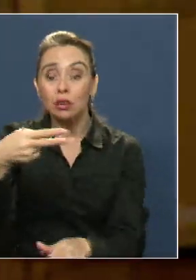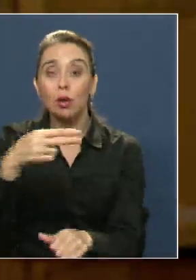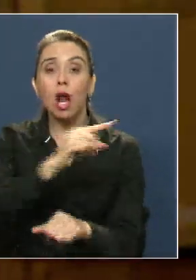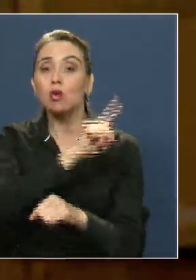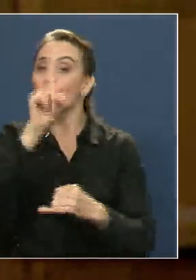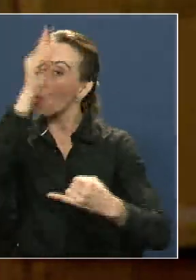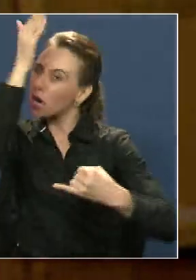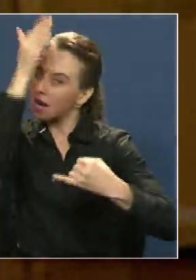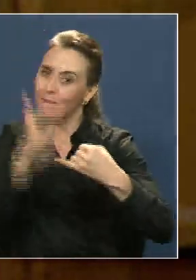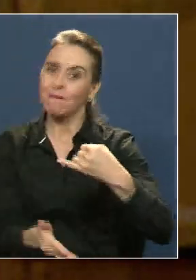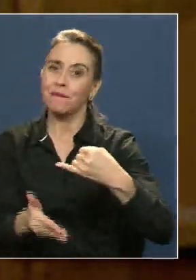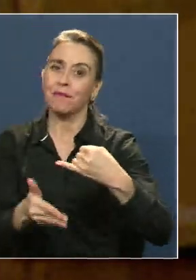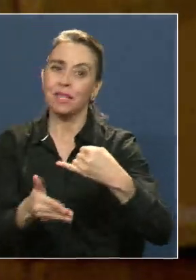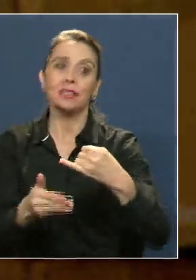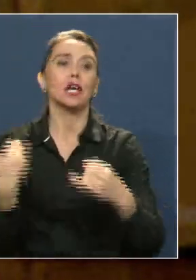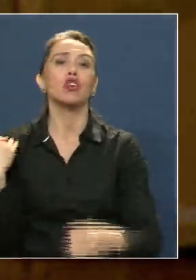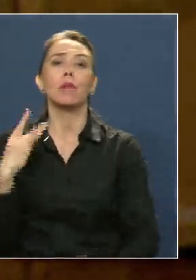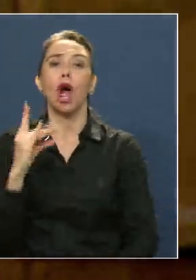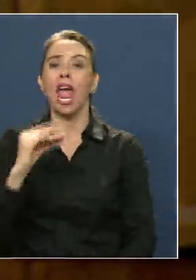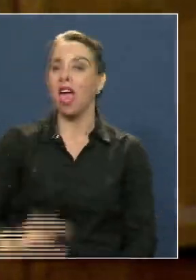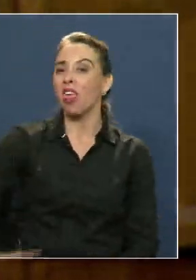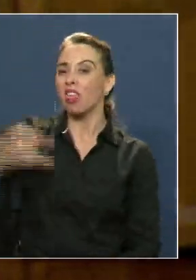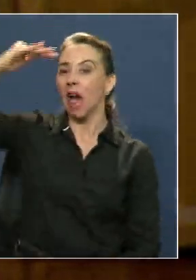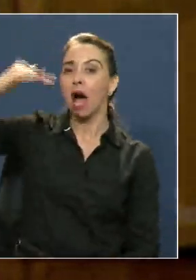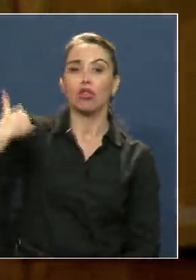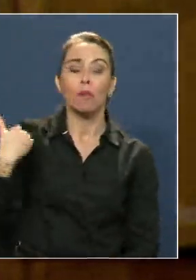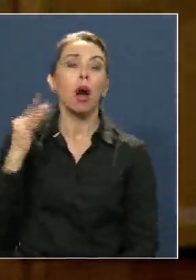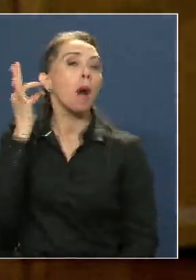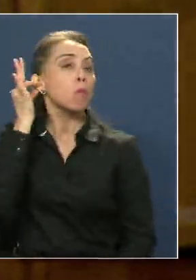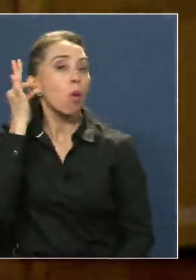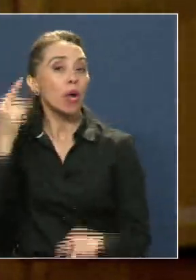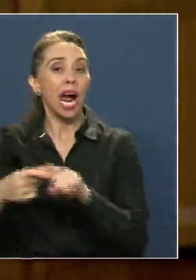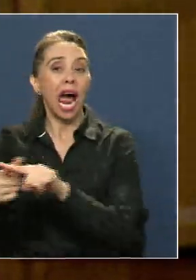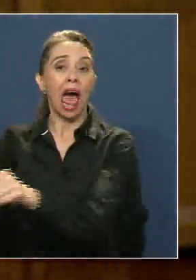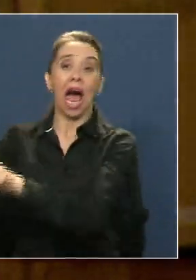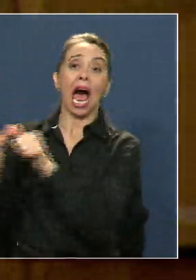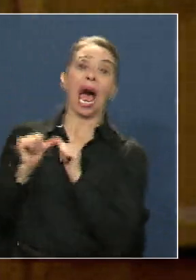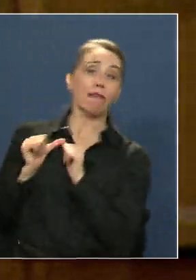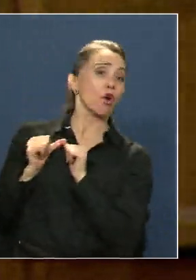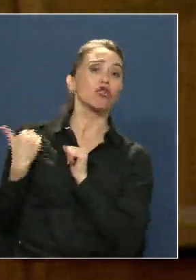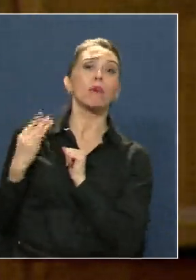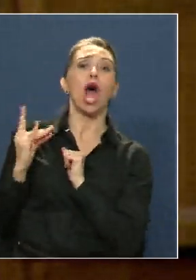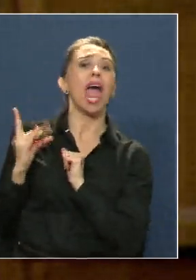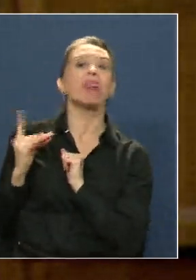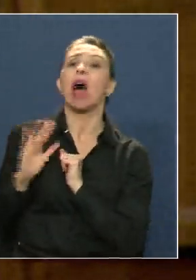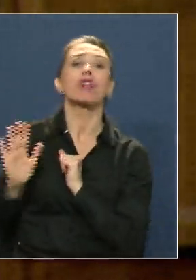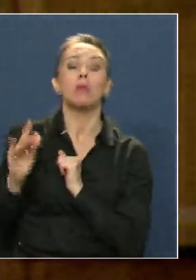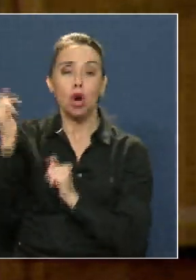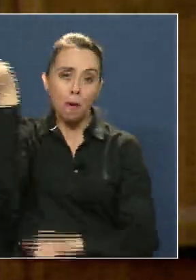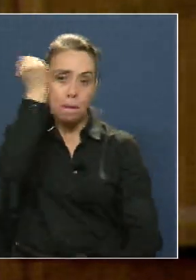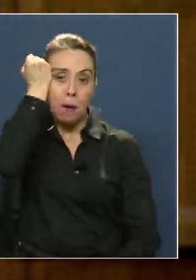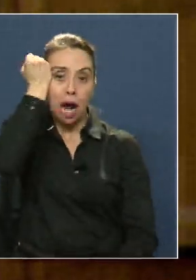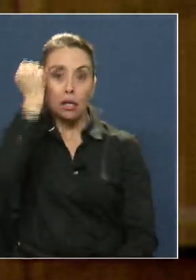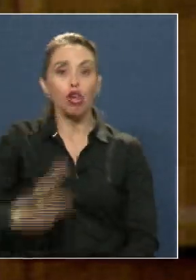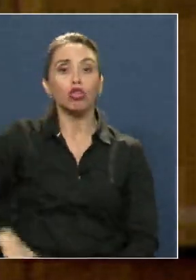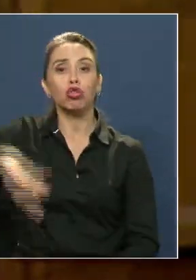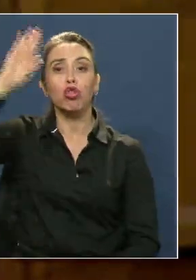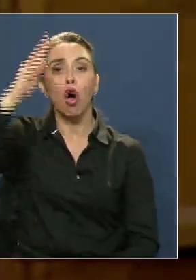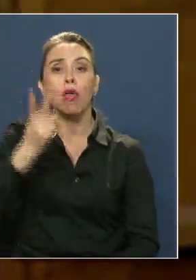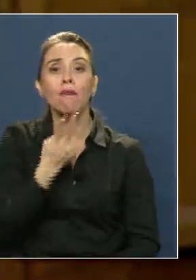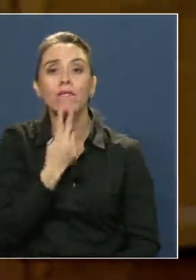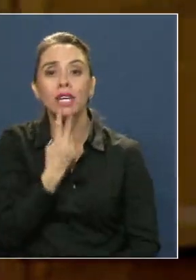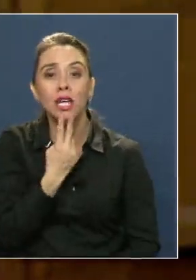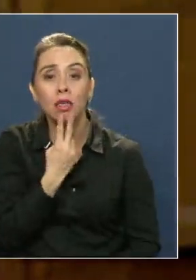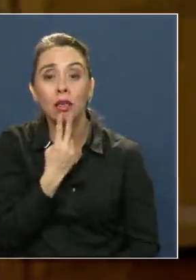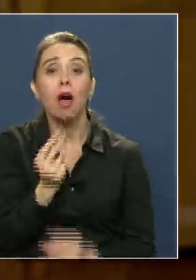prescripción, independiente de la edad del abusado. Una mujer abusada, independiente de su edad, queda marcada para toda su vida. Y